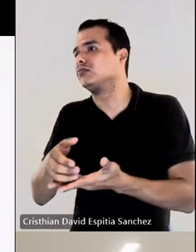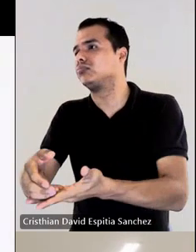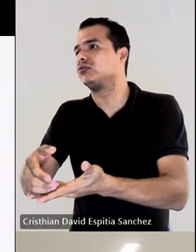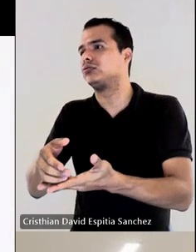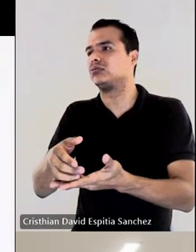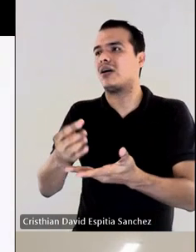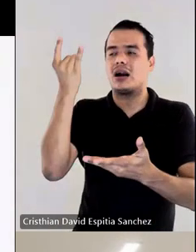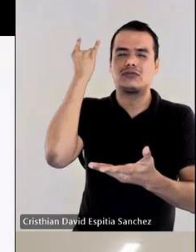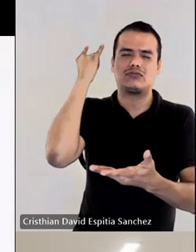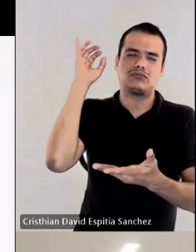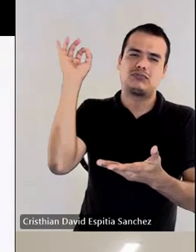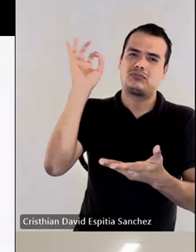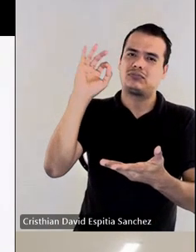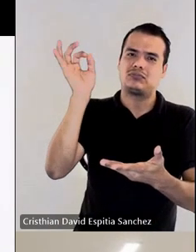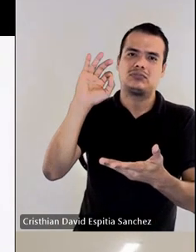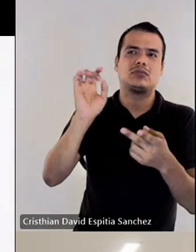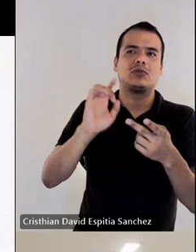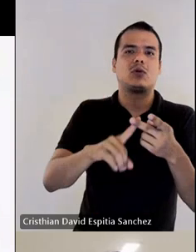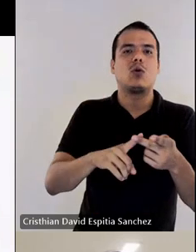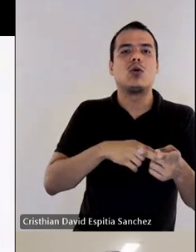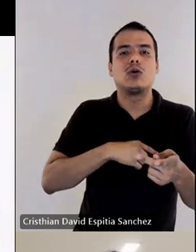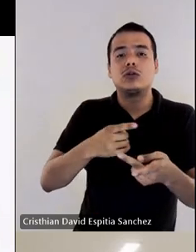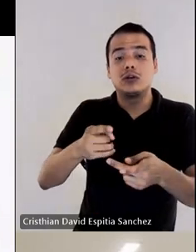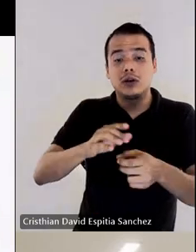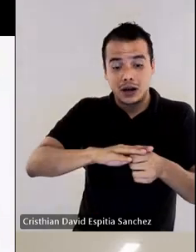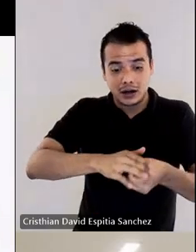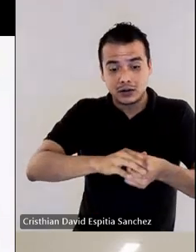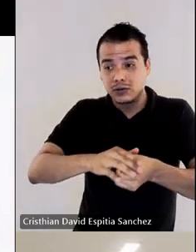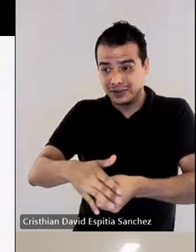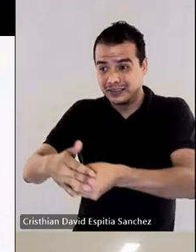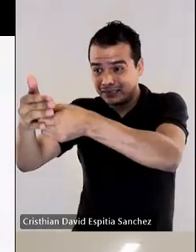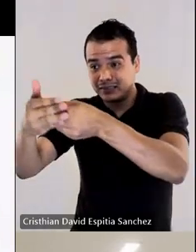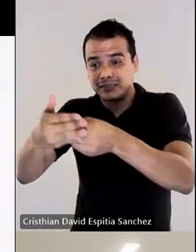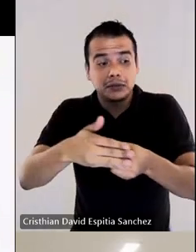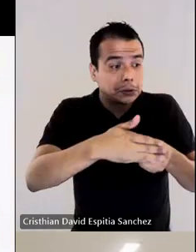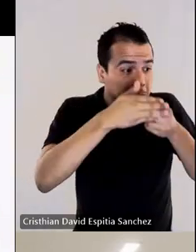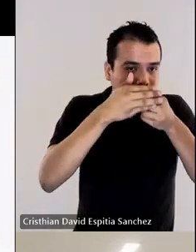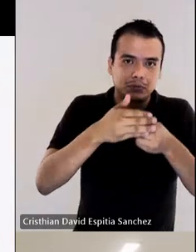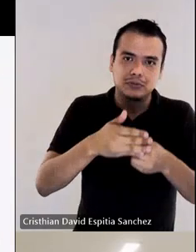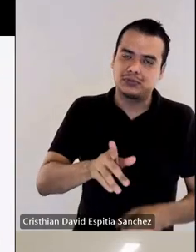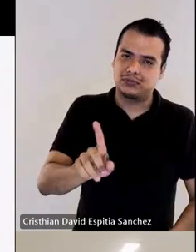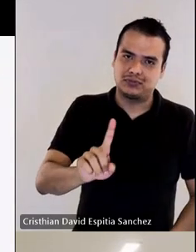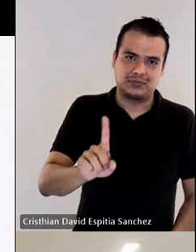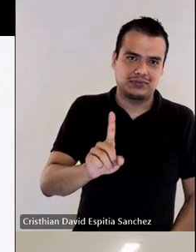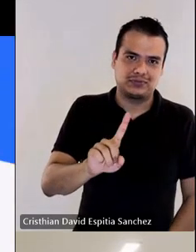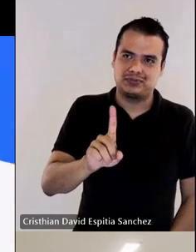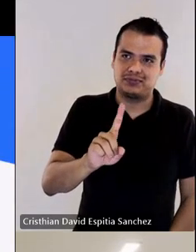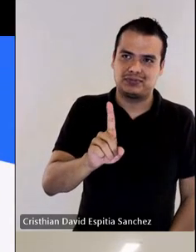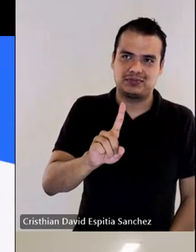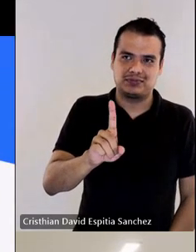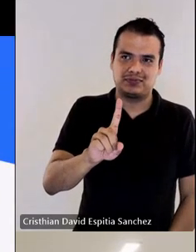ni tampoco darles a inhalar alcohol. Por favor, esto no se debe hacer.